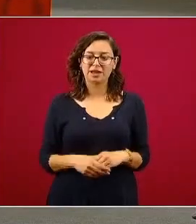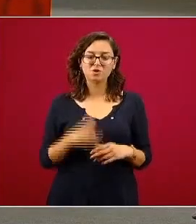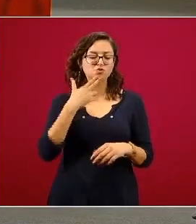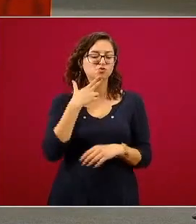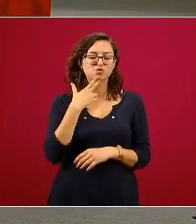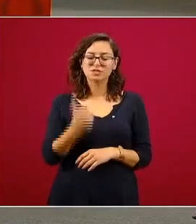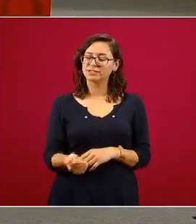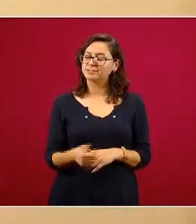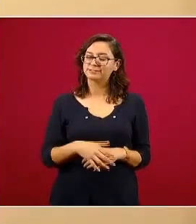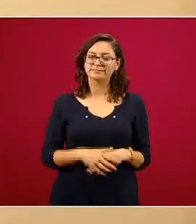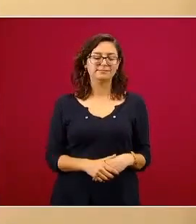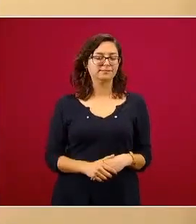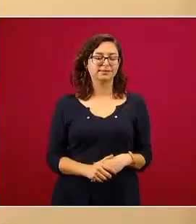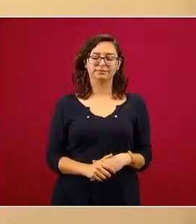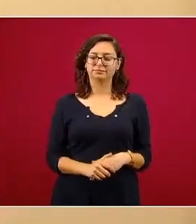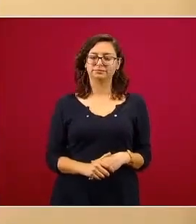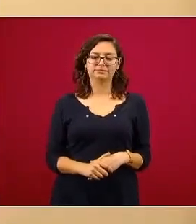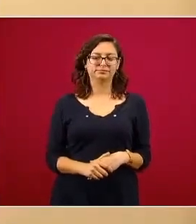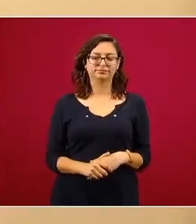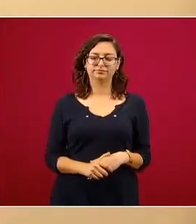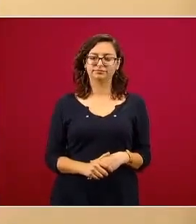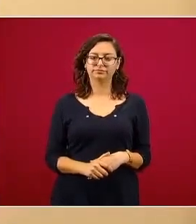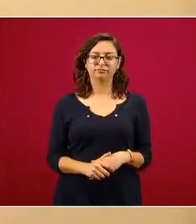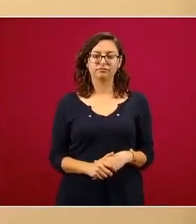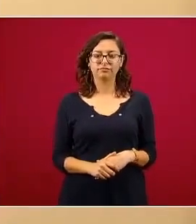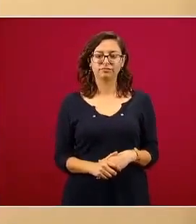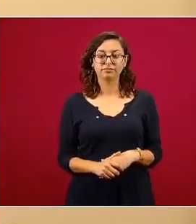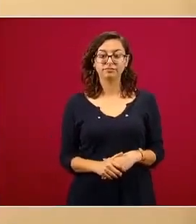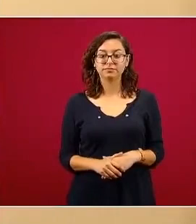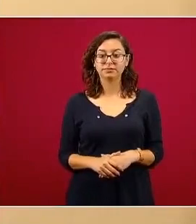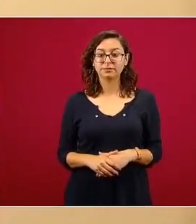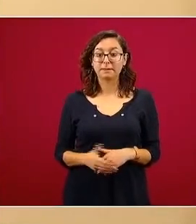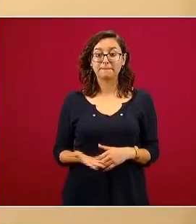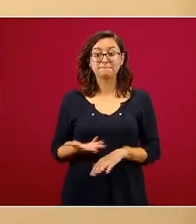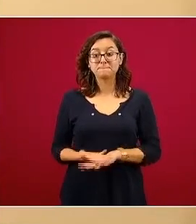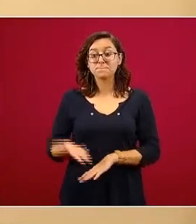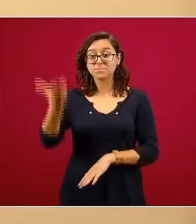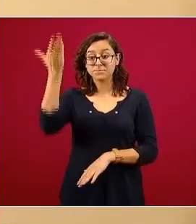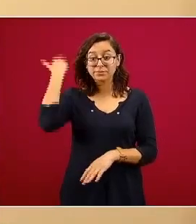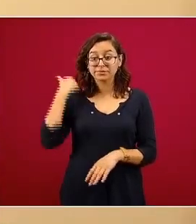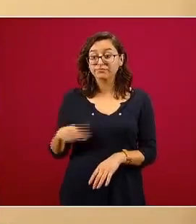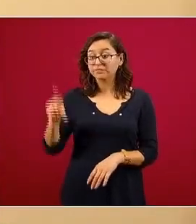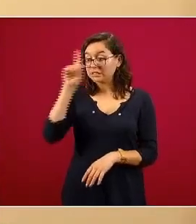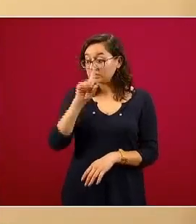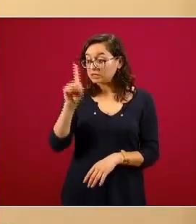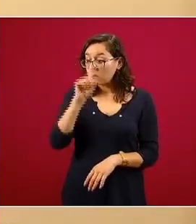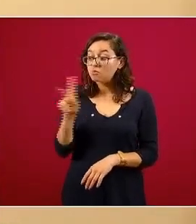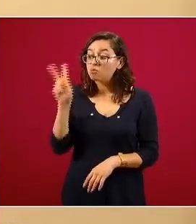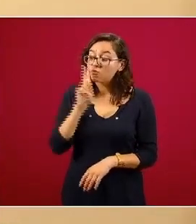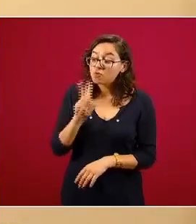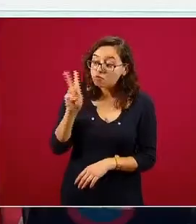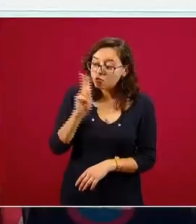para tratar la enfermedad. No la hubo cuando se los recomendaron y no la hay ahorita. Eso causa un